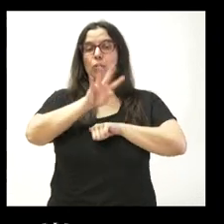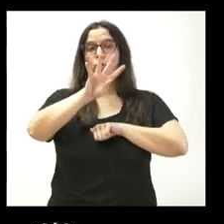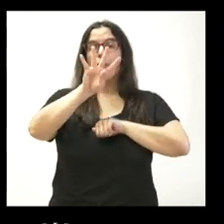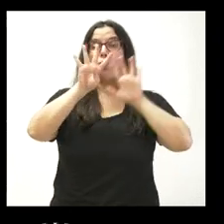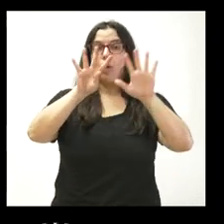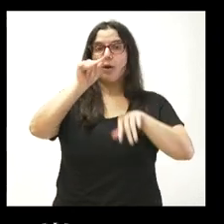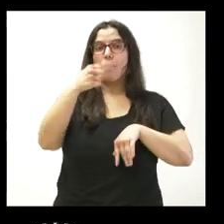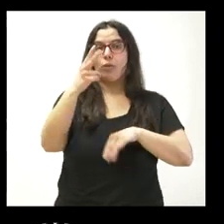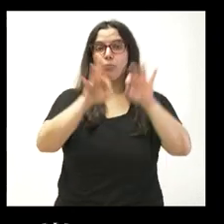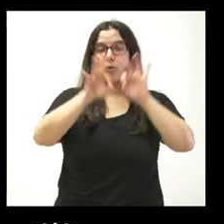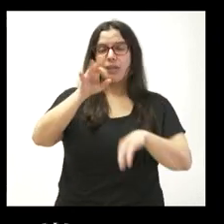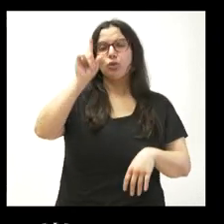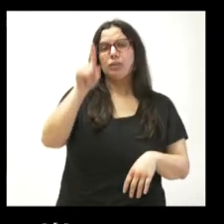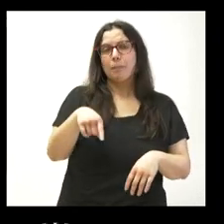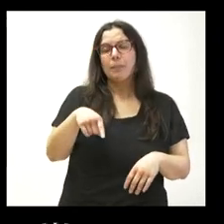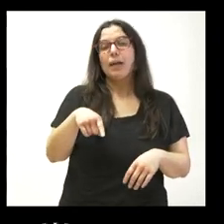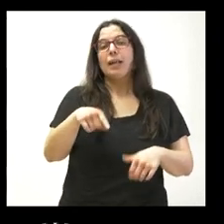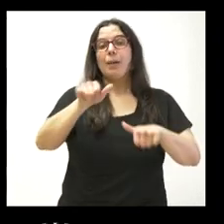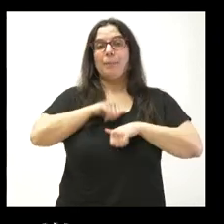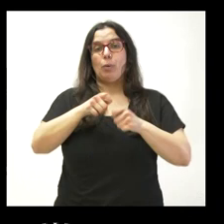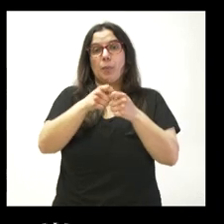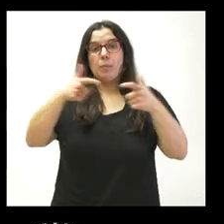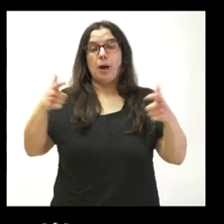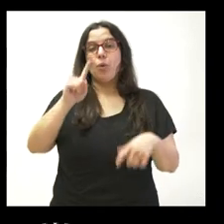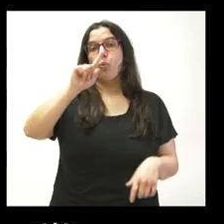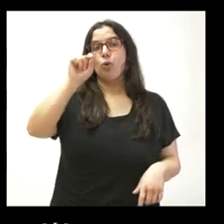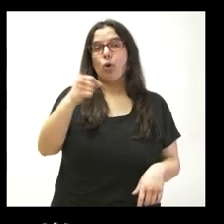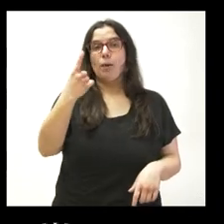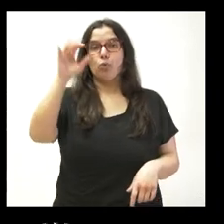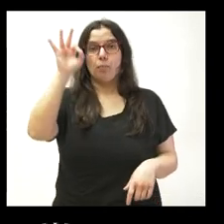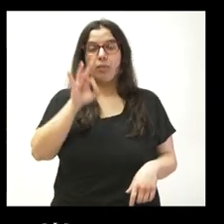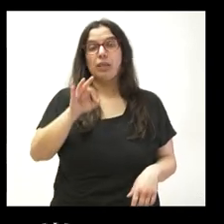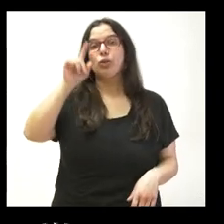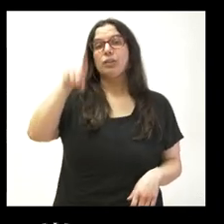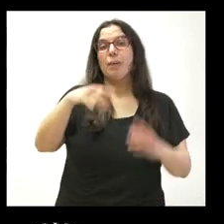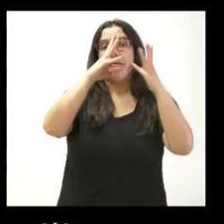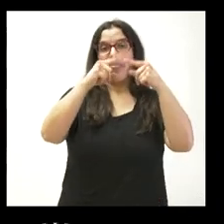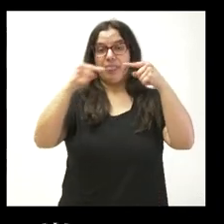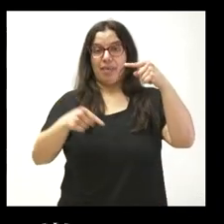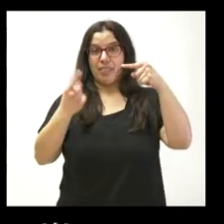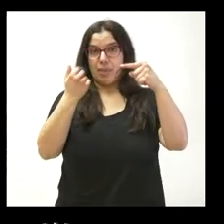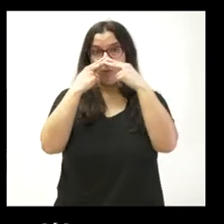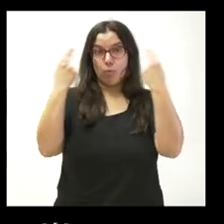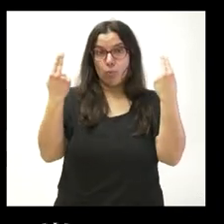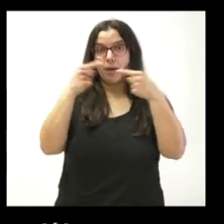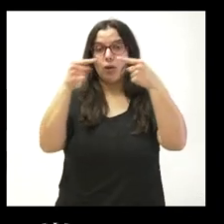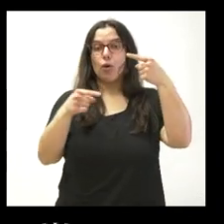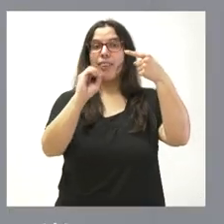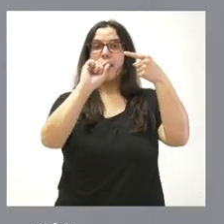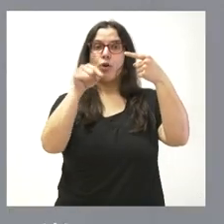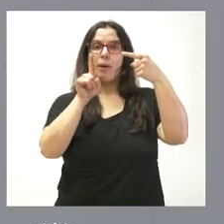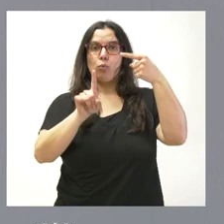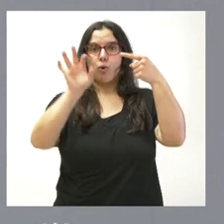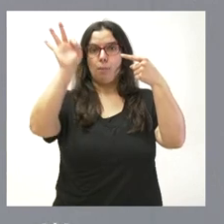por un incremento del empleo del 1,1 por y un déficit público del 0,1